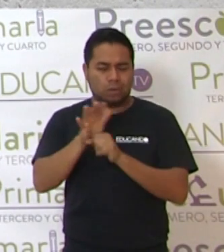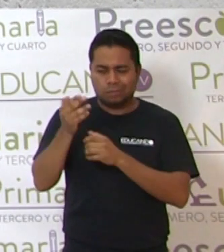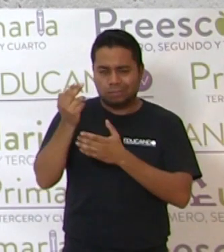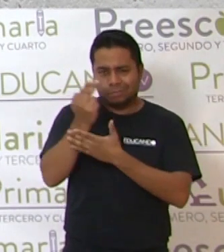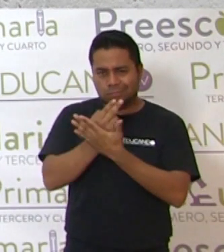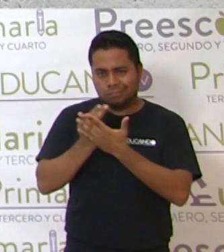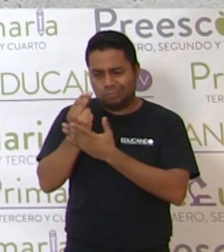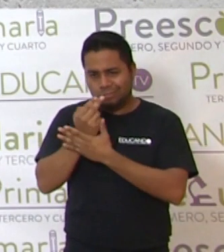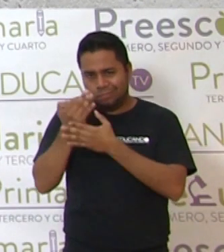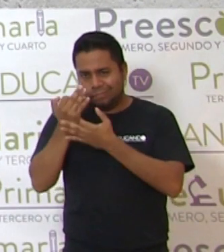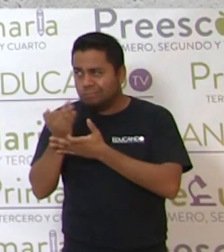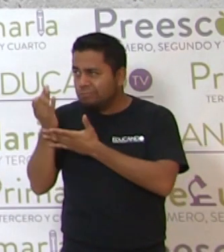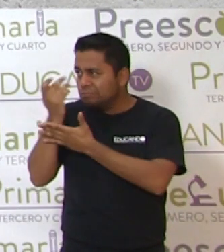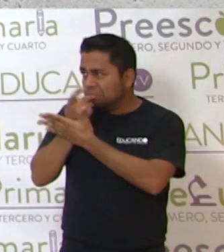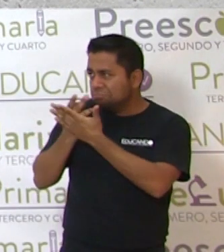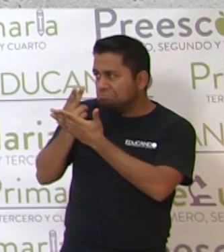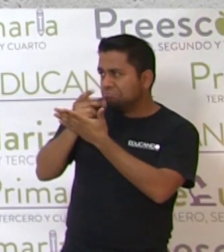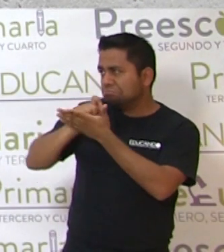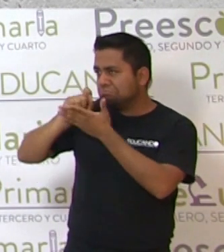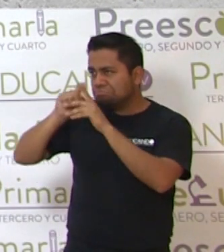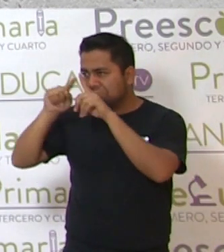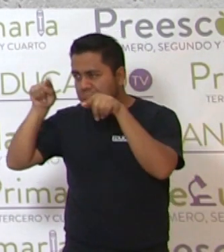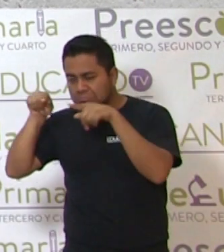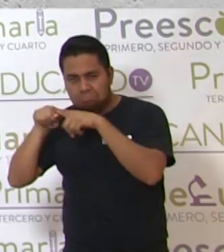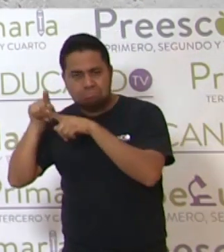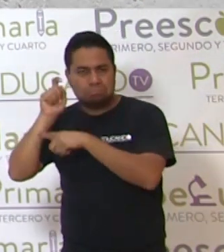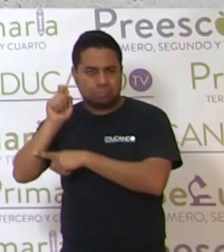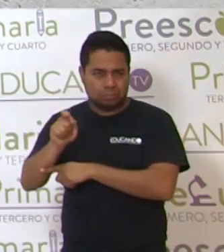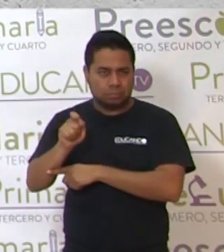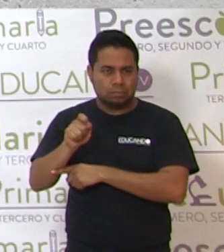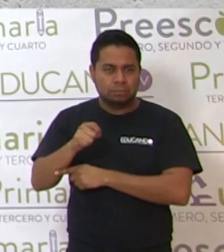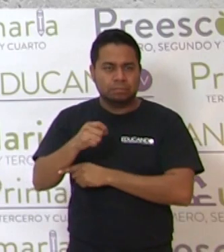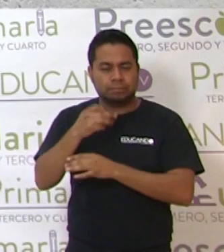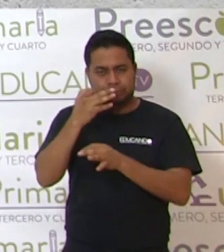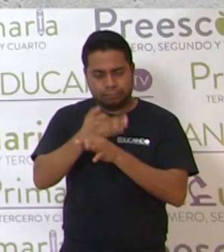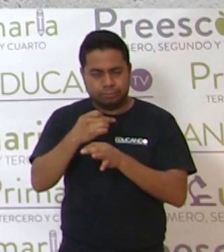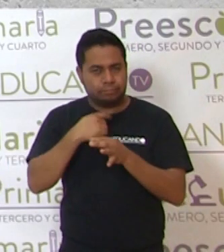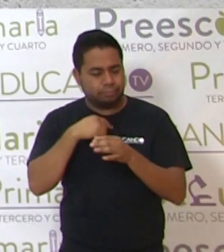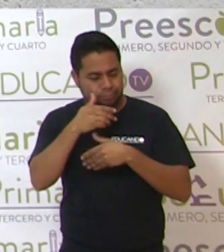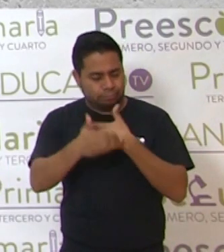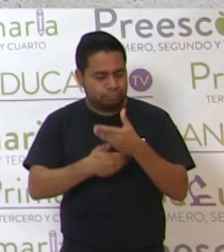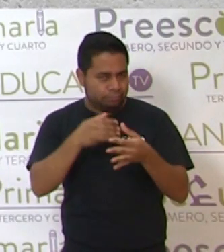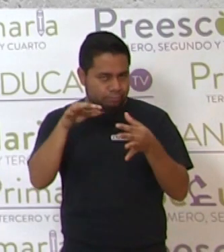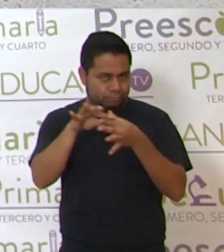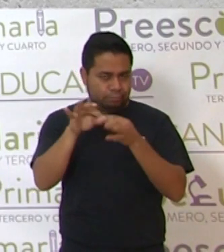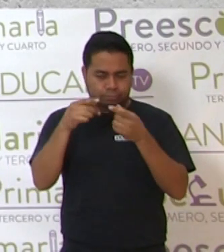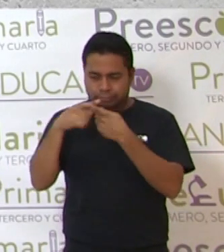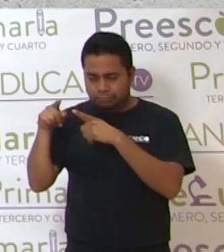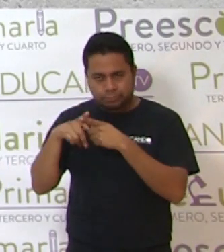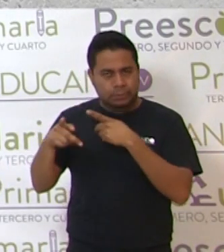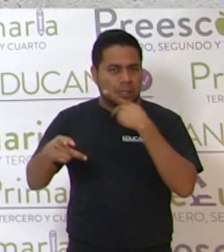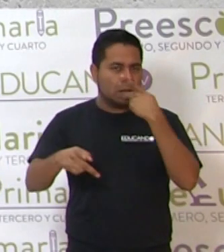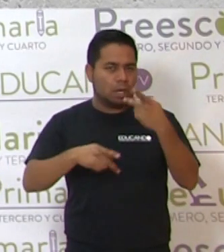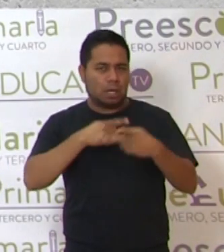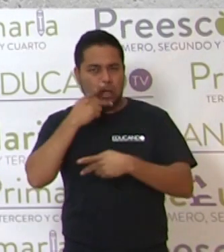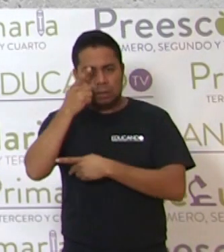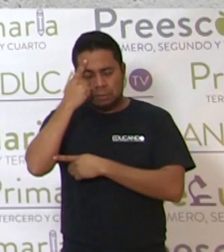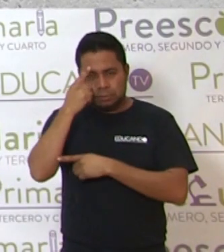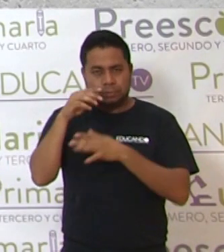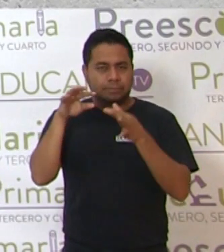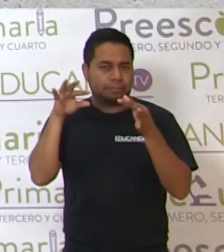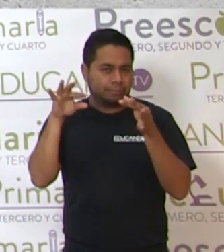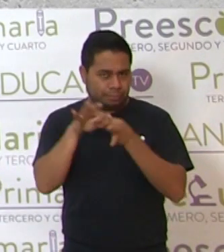dibujo realizado, ¿sí? Bueno, ahorita te voy a explicar diferentes tipos de poesías para que vayamos